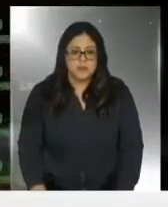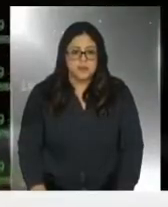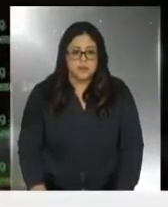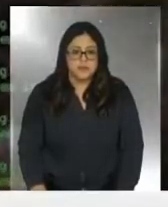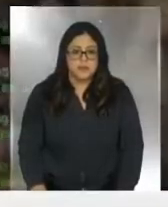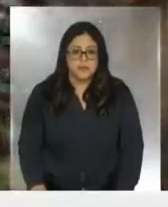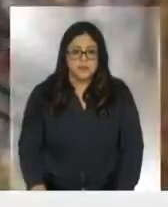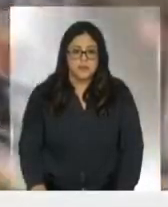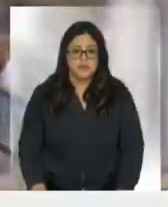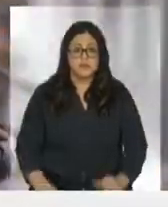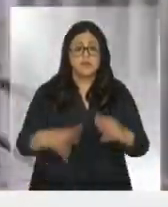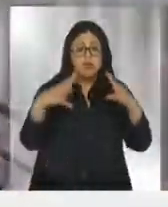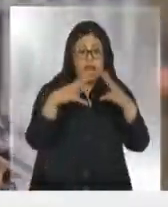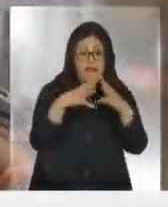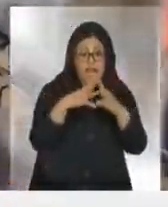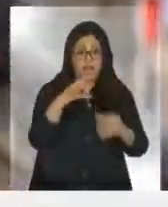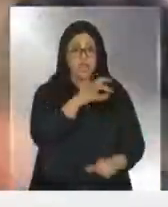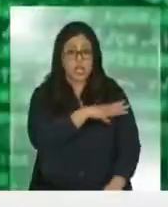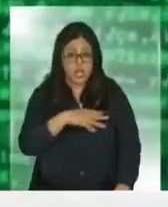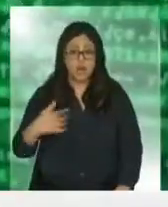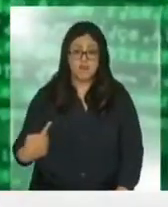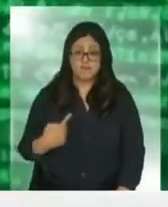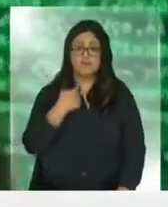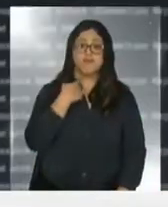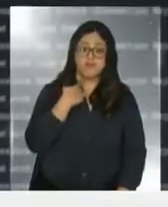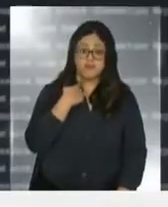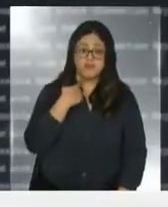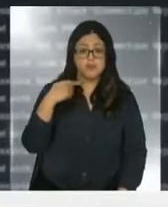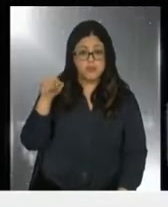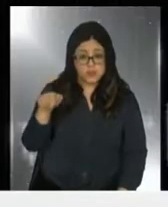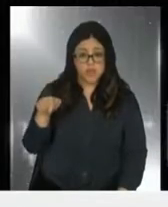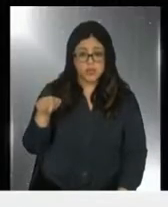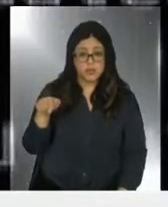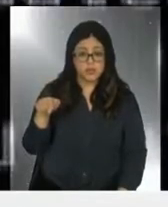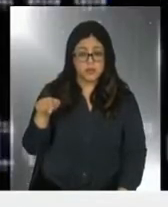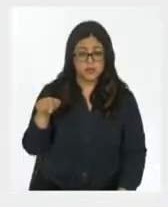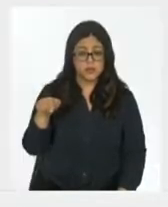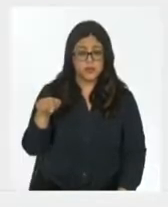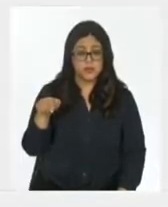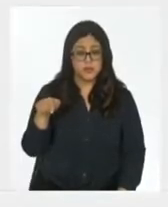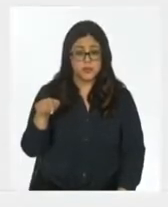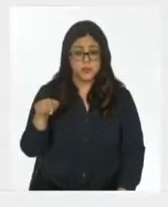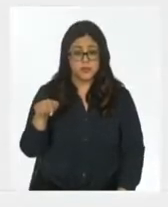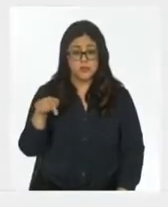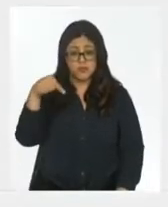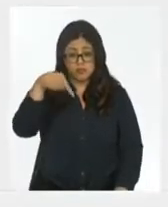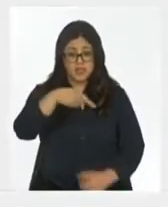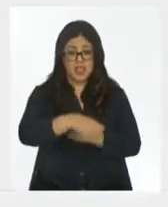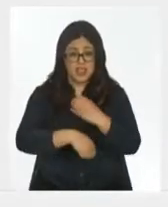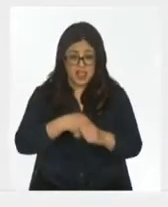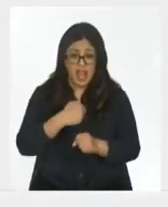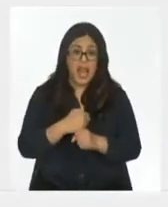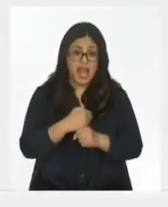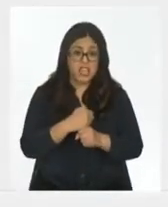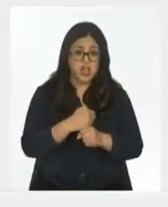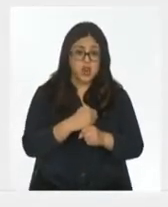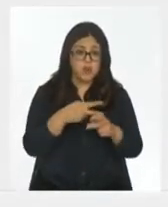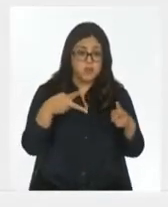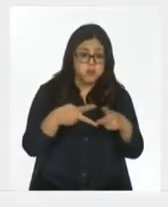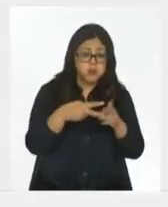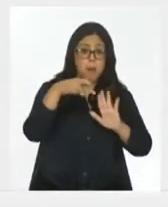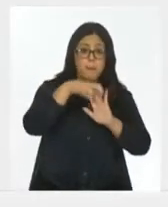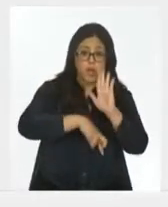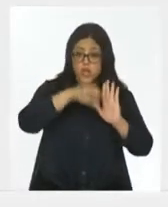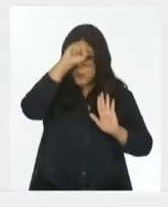No solo el ejército chileno ha sido víctima de sus movimientos. Durante este año, intervinieron un proyecto